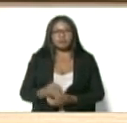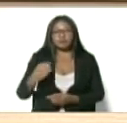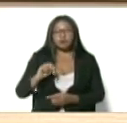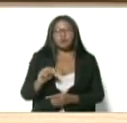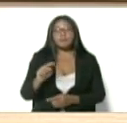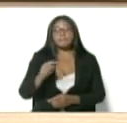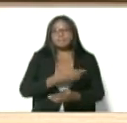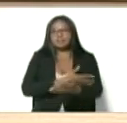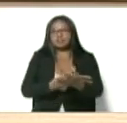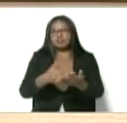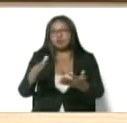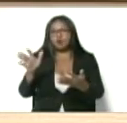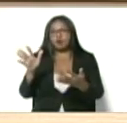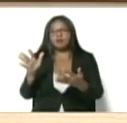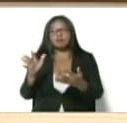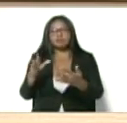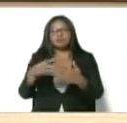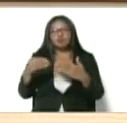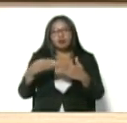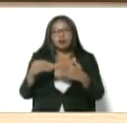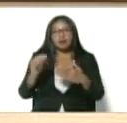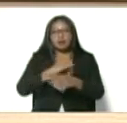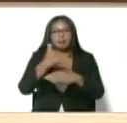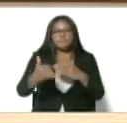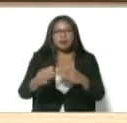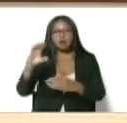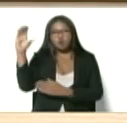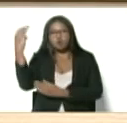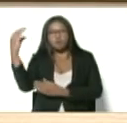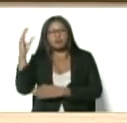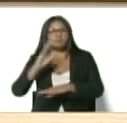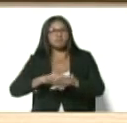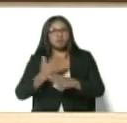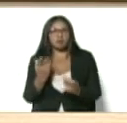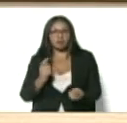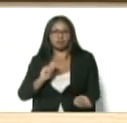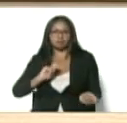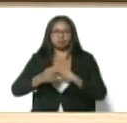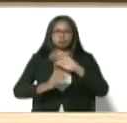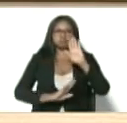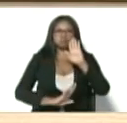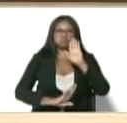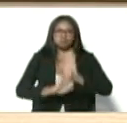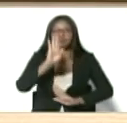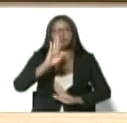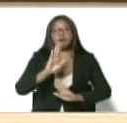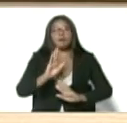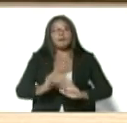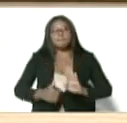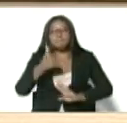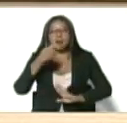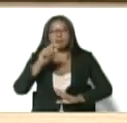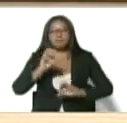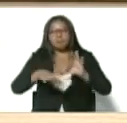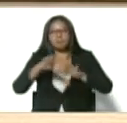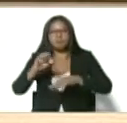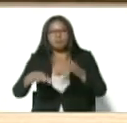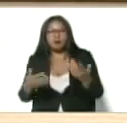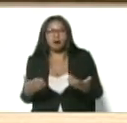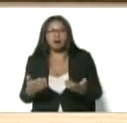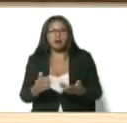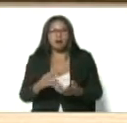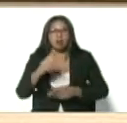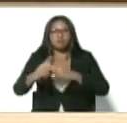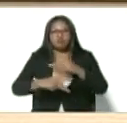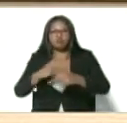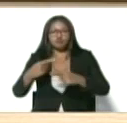de eeuu en el famoso plan colombia porque pasaron y que triplicaron la